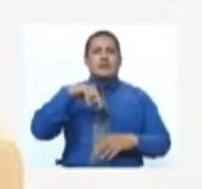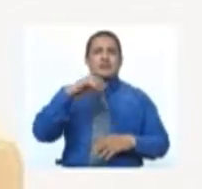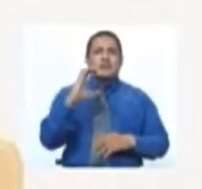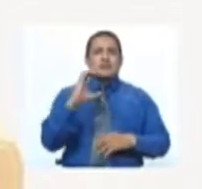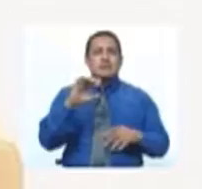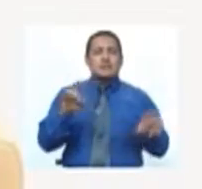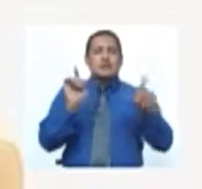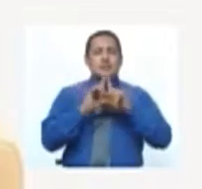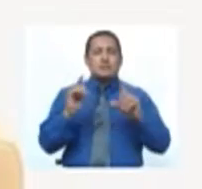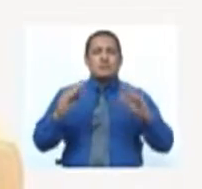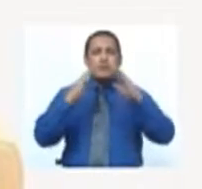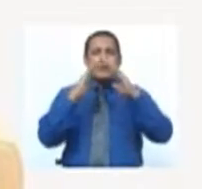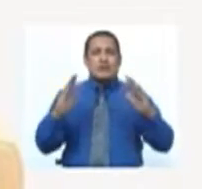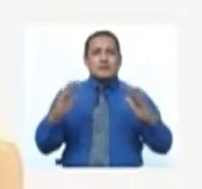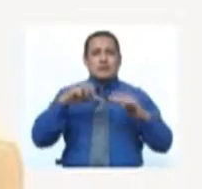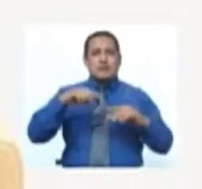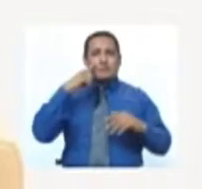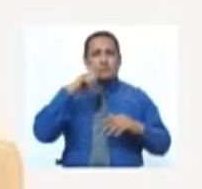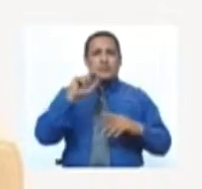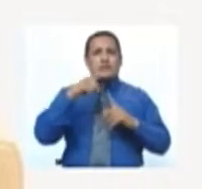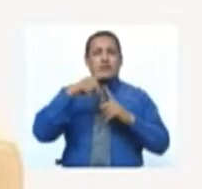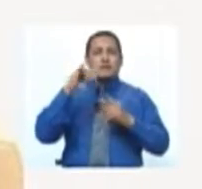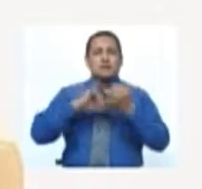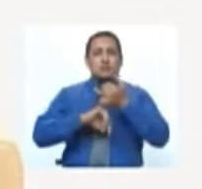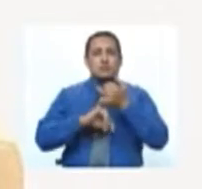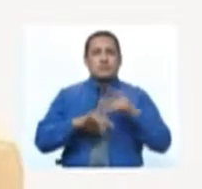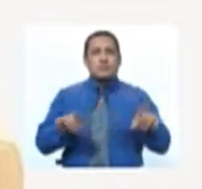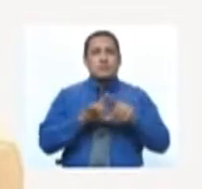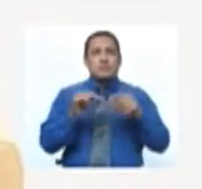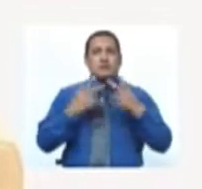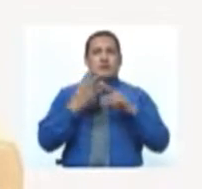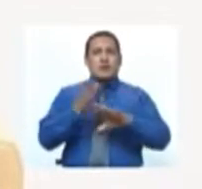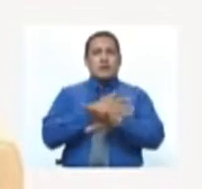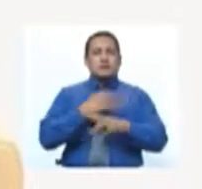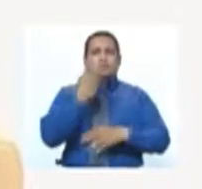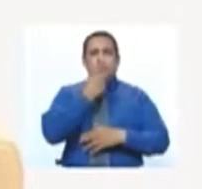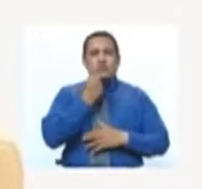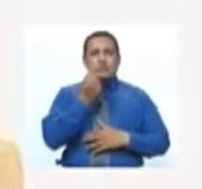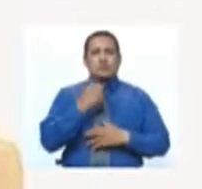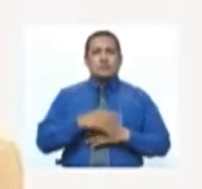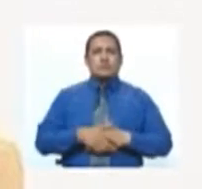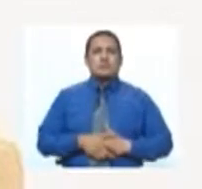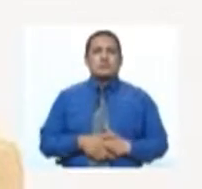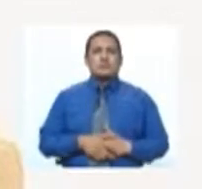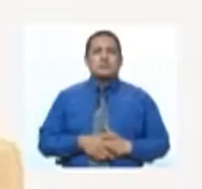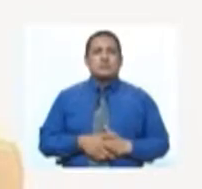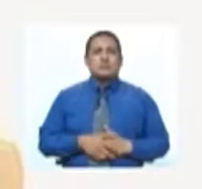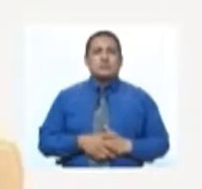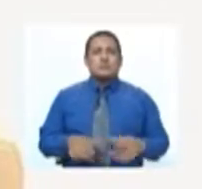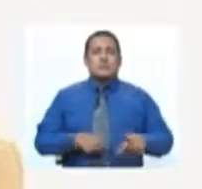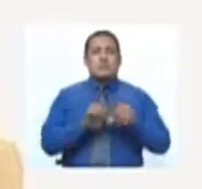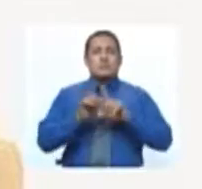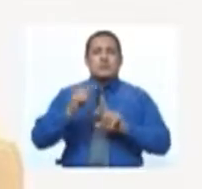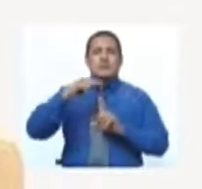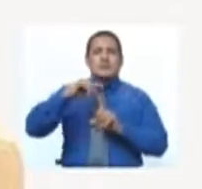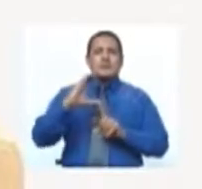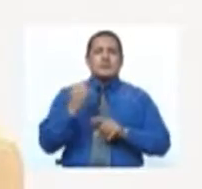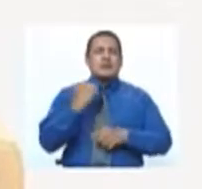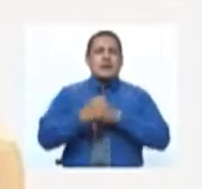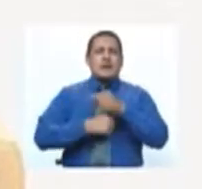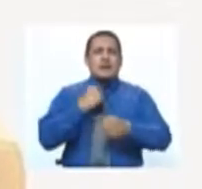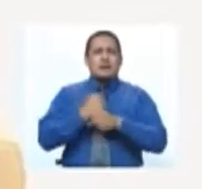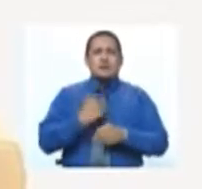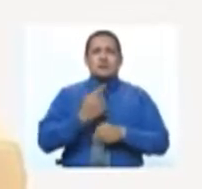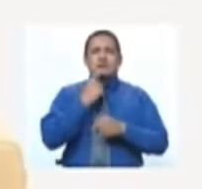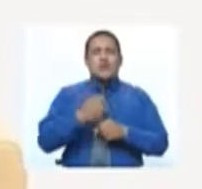de Cultura, la famosa Casa de Pilatos. Es una casa muy bonita, además. Es una casa muy bonita, un local precioso, y el tribunal desde hace mucho tiempo